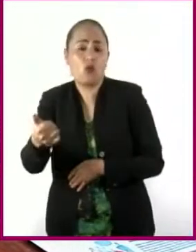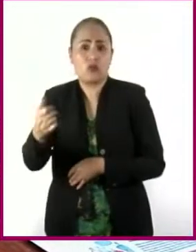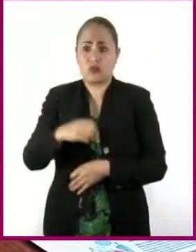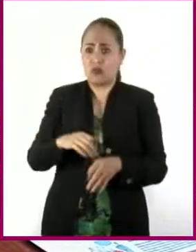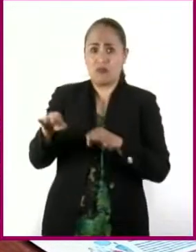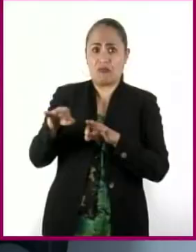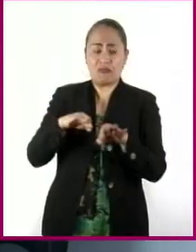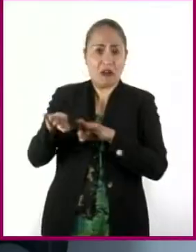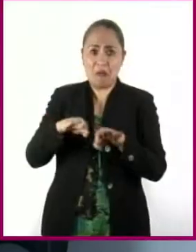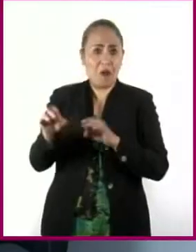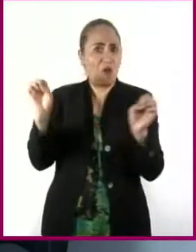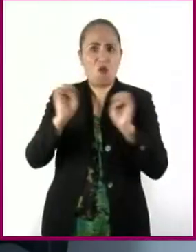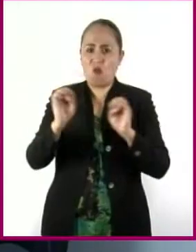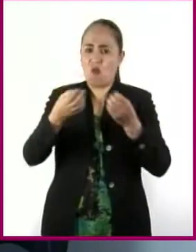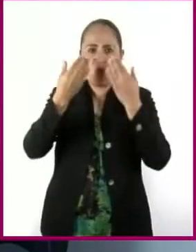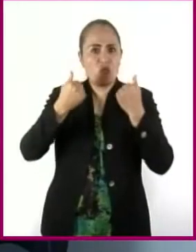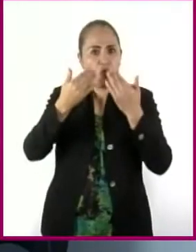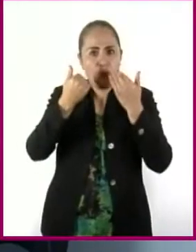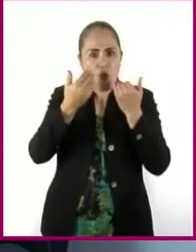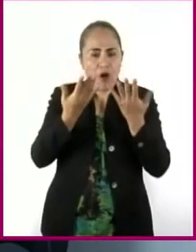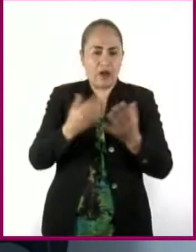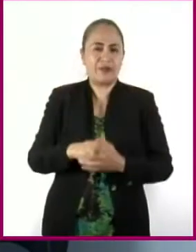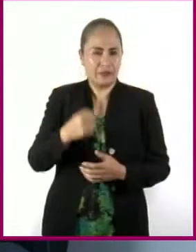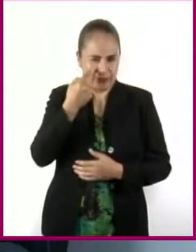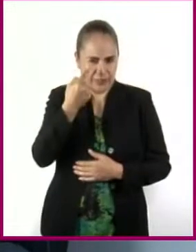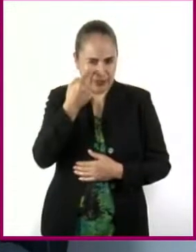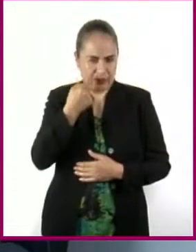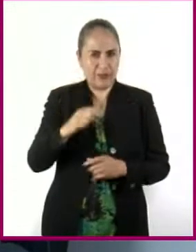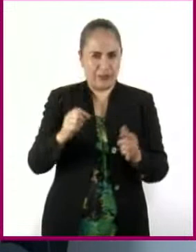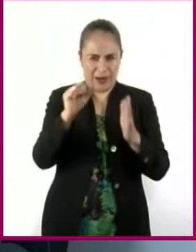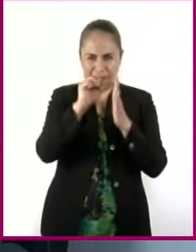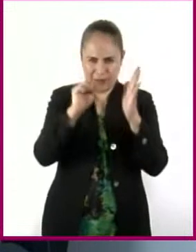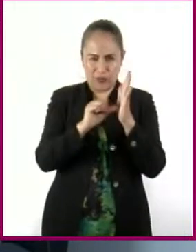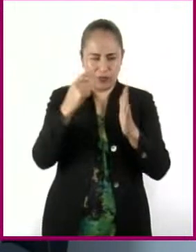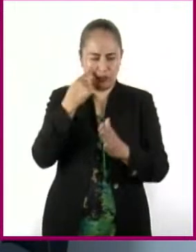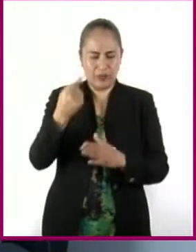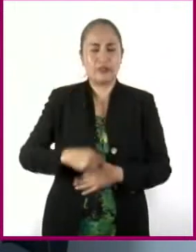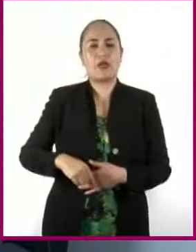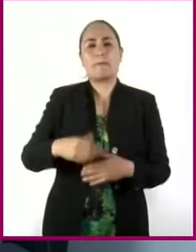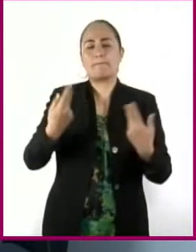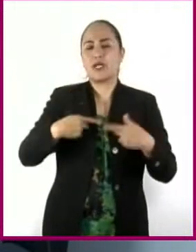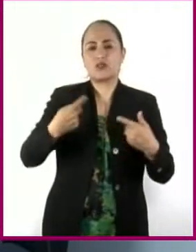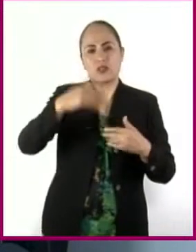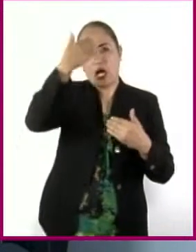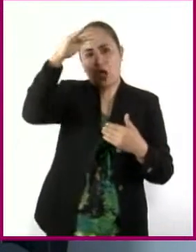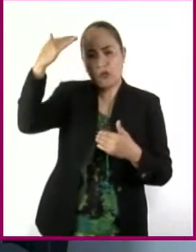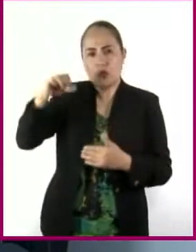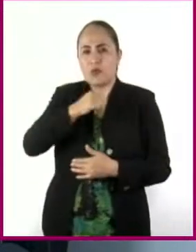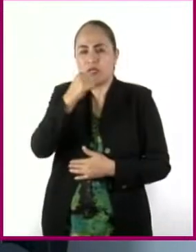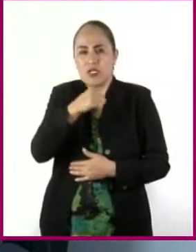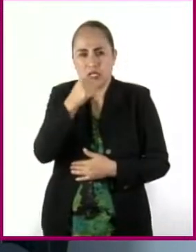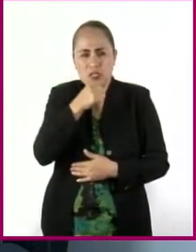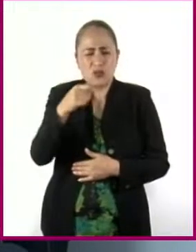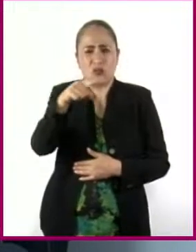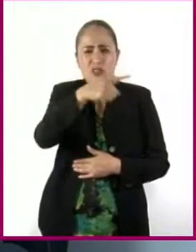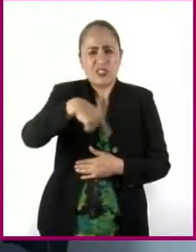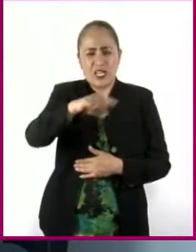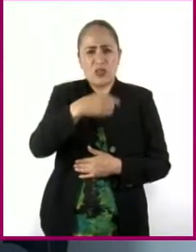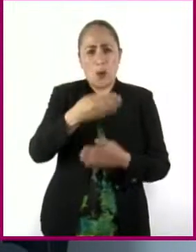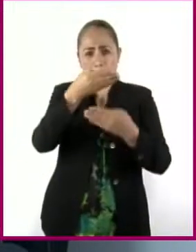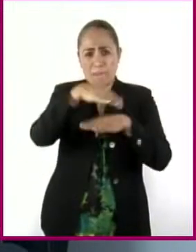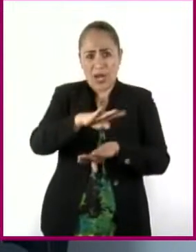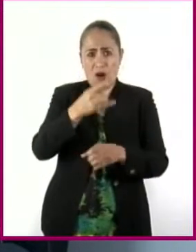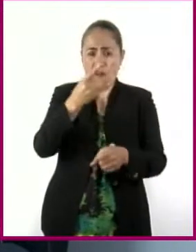otra cosa. Oigan, miren, encontré esta nota. Adultos mayores, los más vulnerables a los fraudes